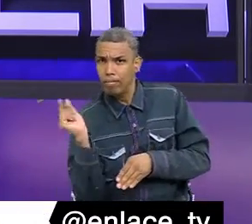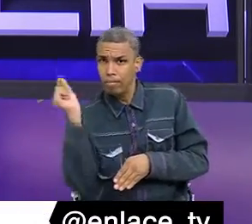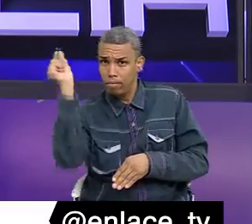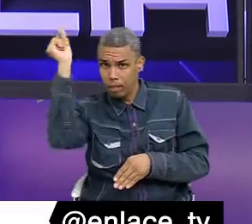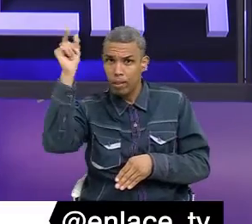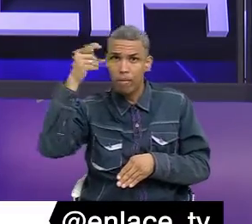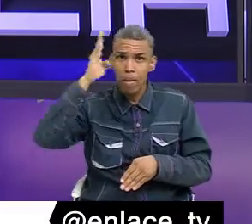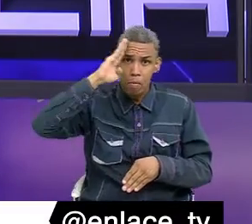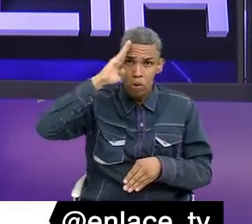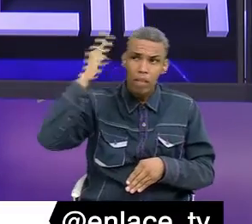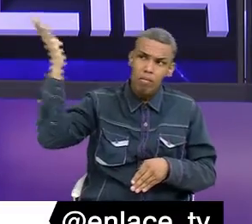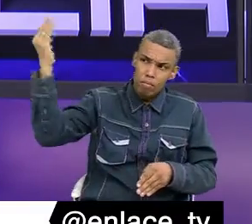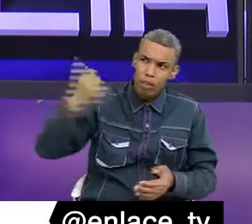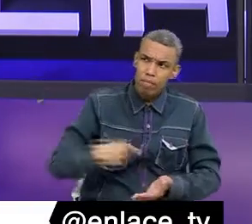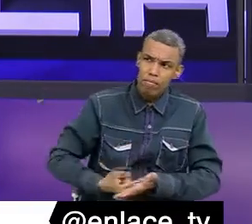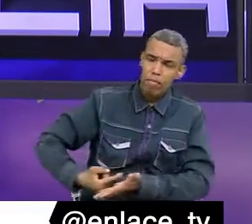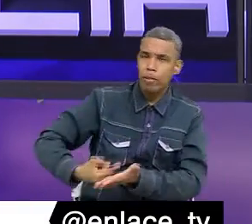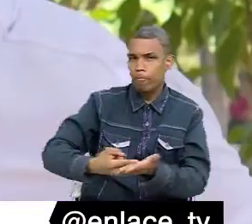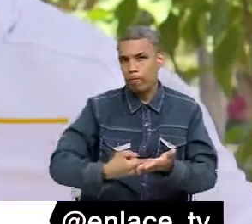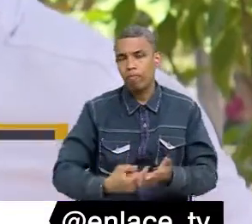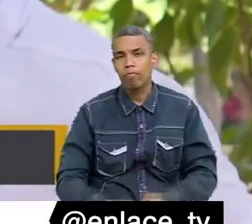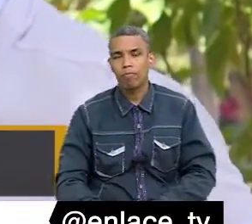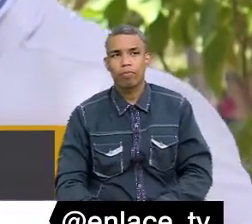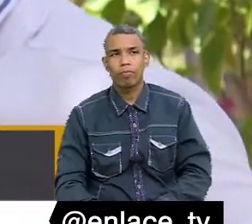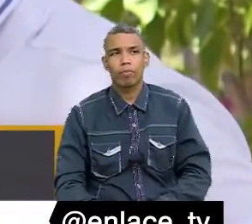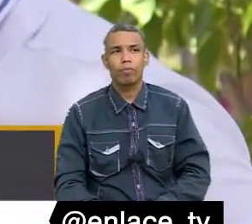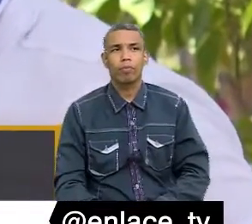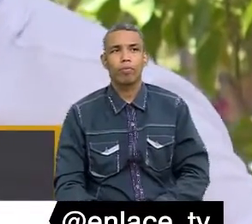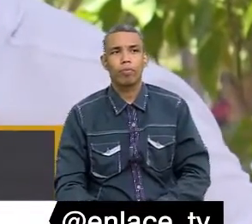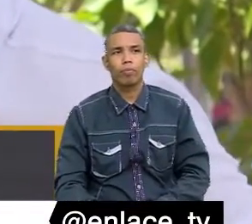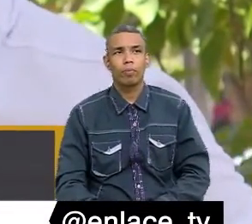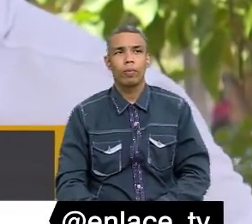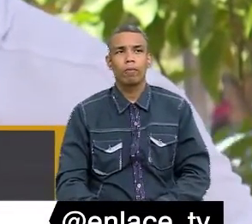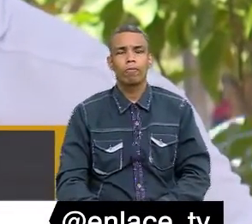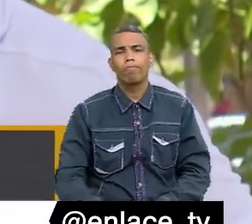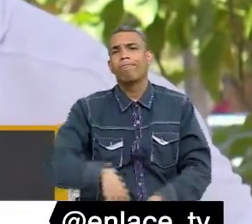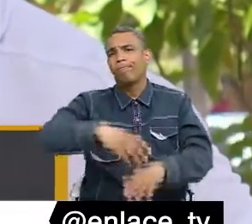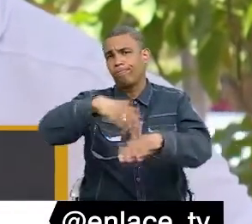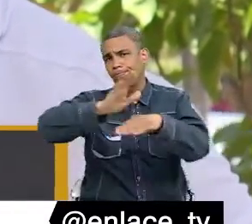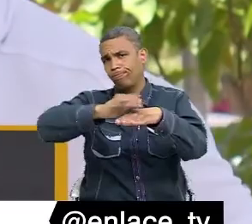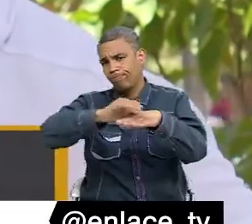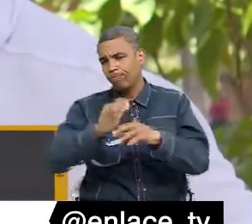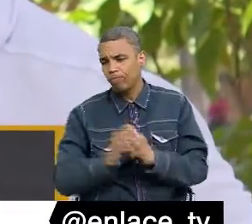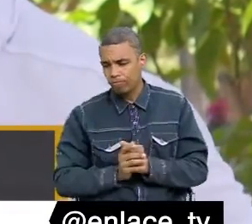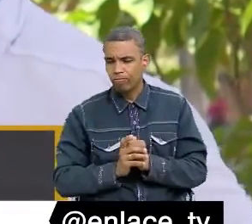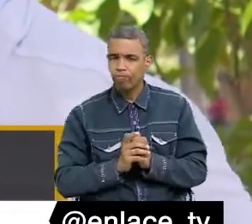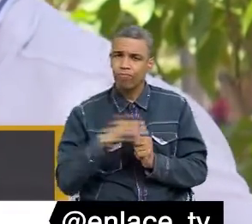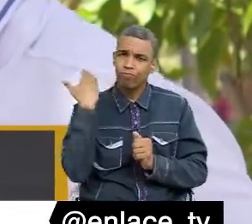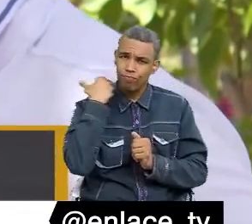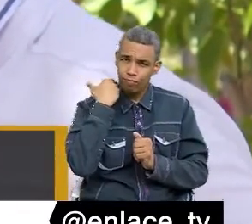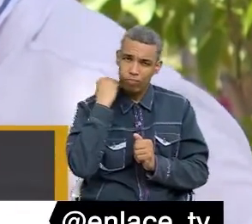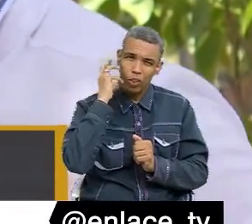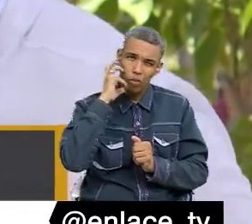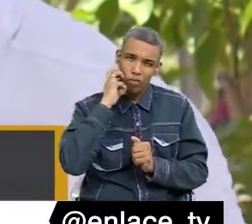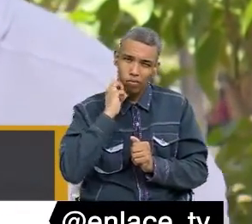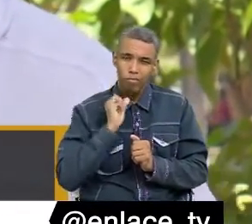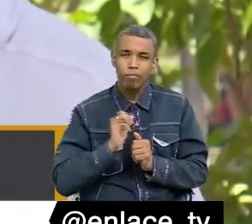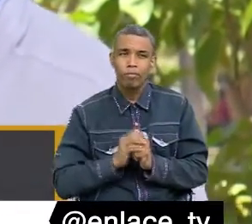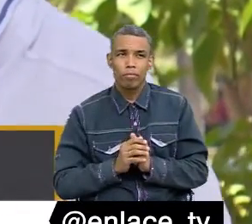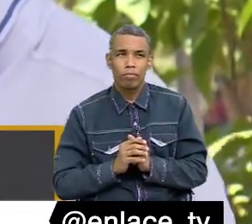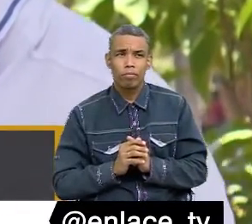analizar precisamente este tema. Y bueno, queremos denunciar algunos hechos delictivos de los cuales han sido víctimas nuestros compañeros, pues